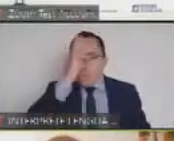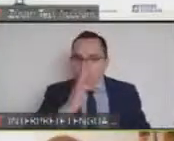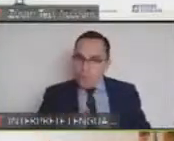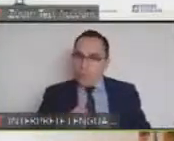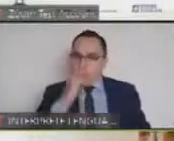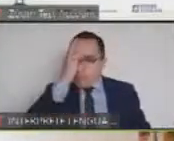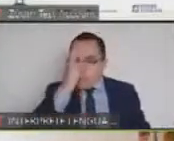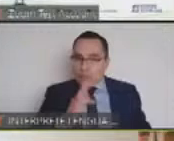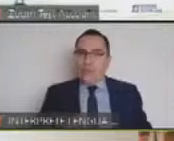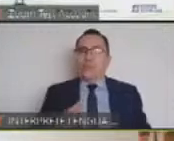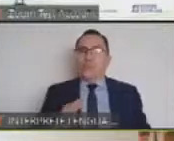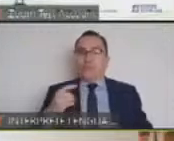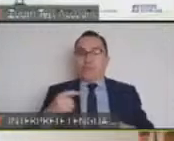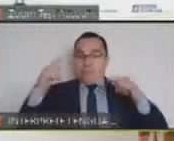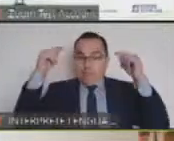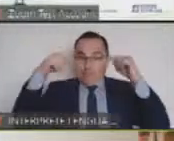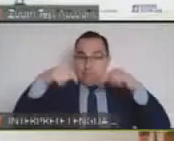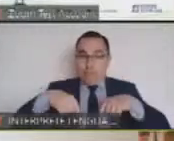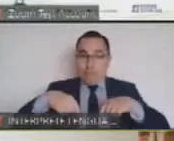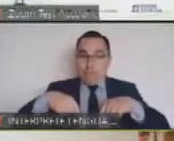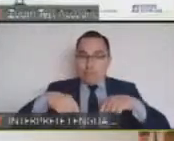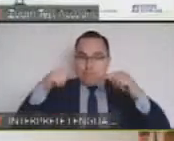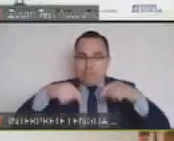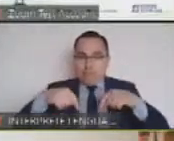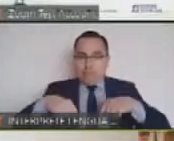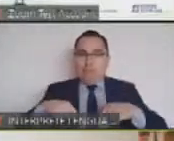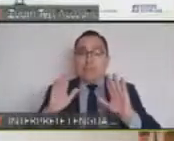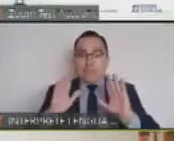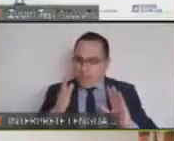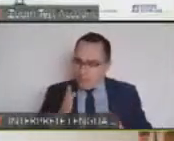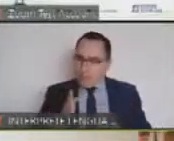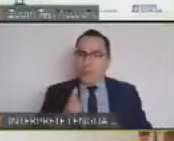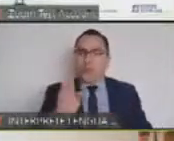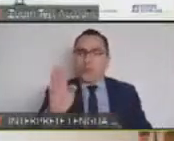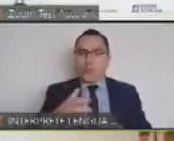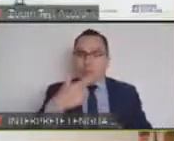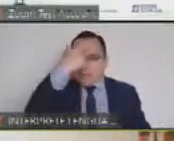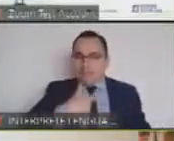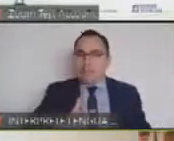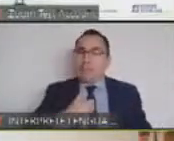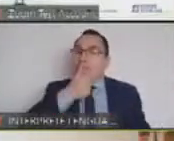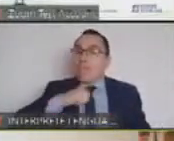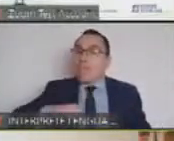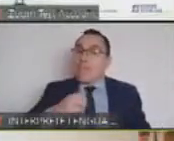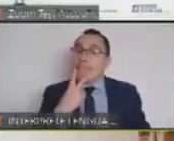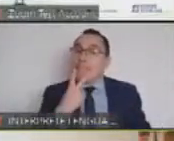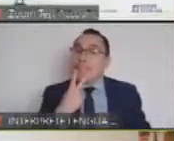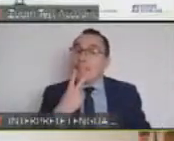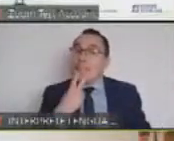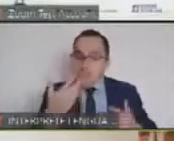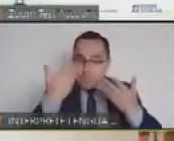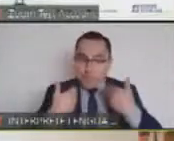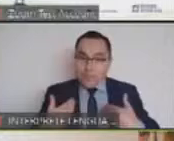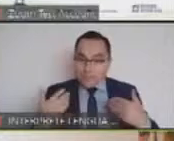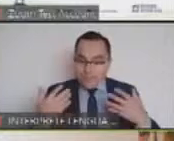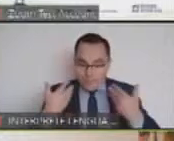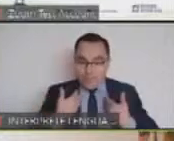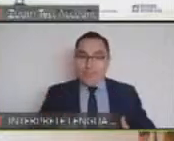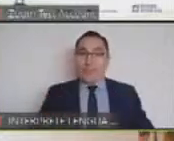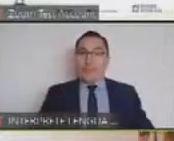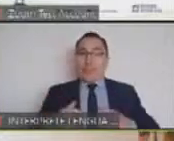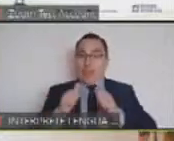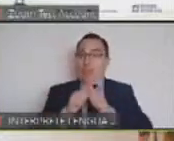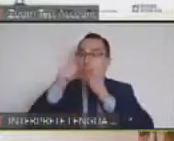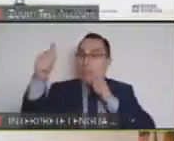funciones. Ahora, la conducta propia, privada que él tenga, alejada de sus funciones, debería